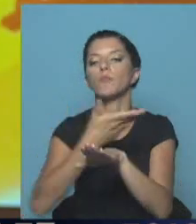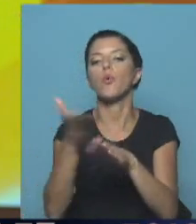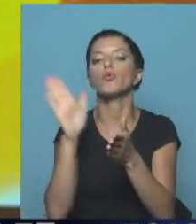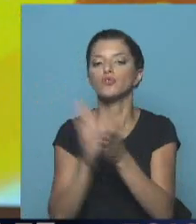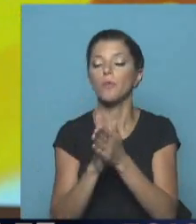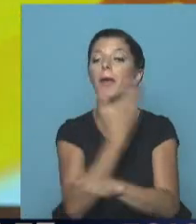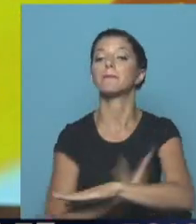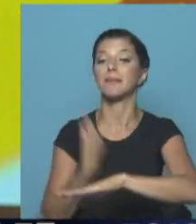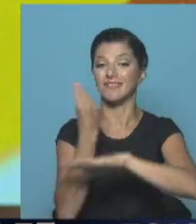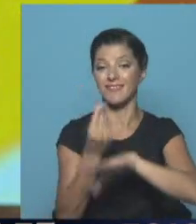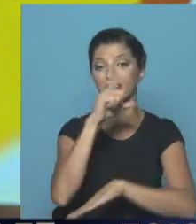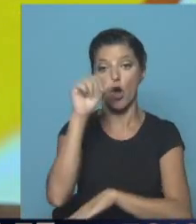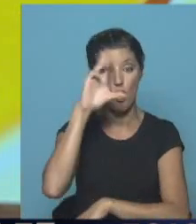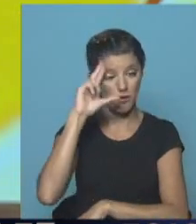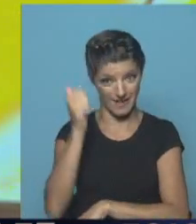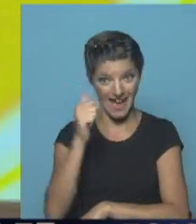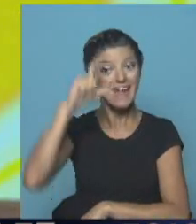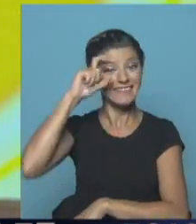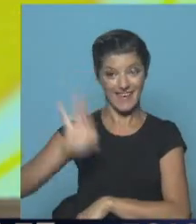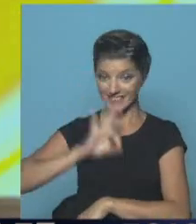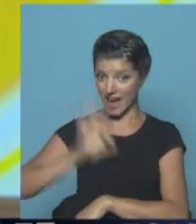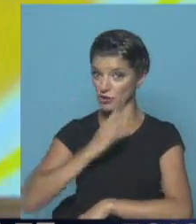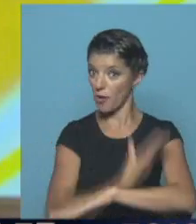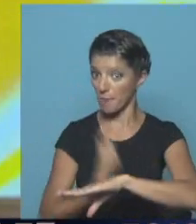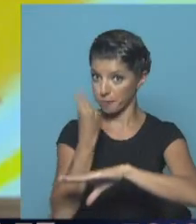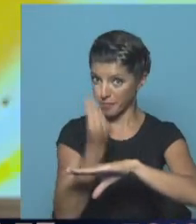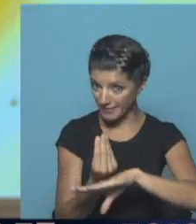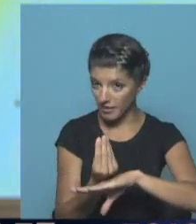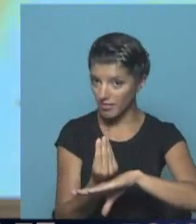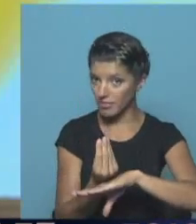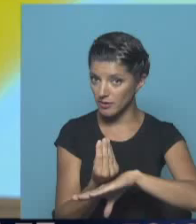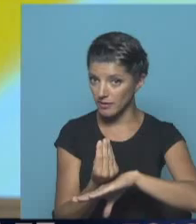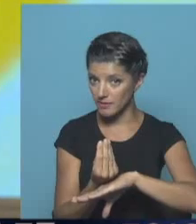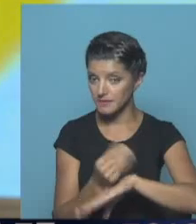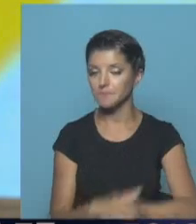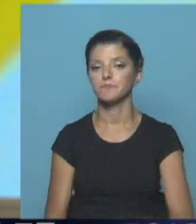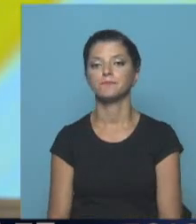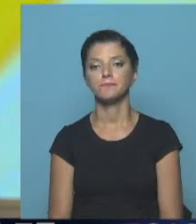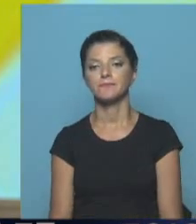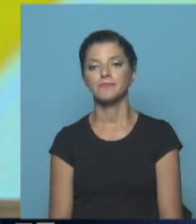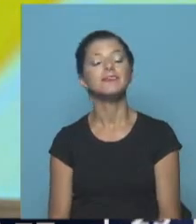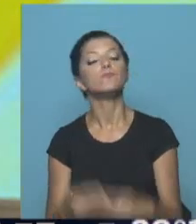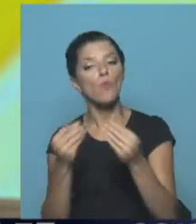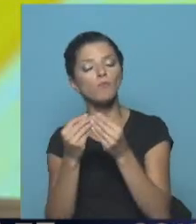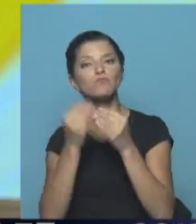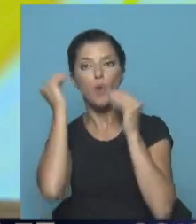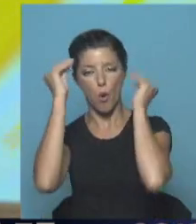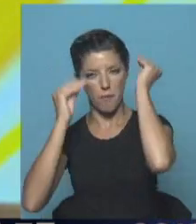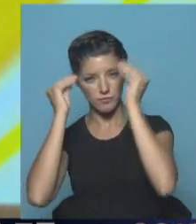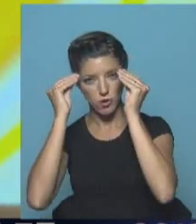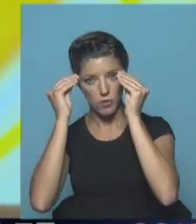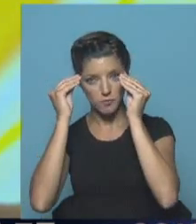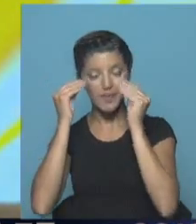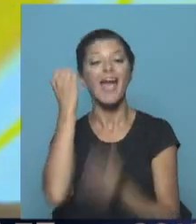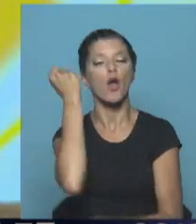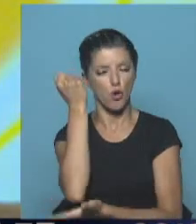Correa. Son 10 años de gobierno y frente a esos 10 años de gobierno evidentemente hay una preocupación, sobre todo es